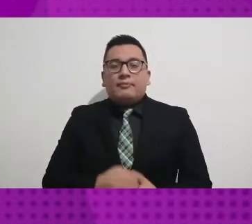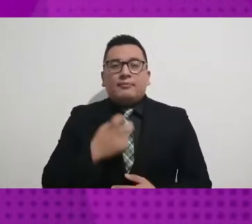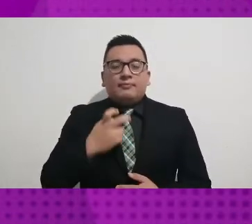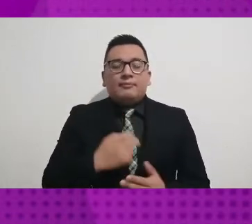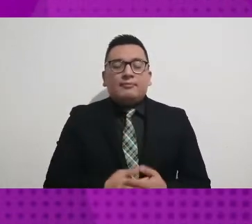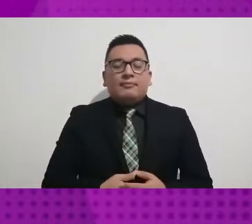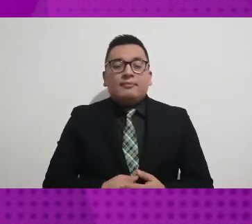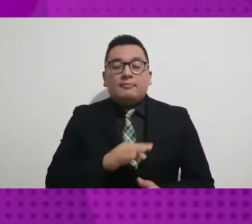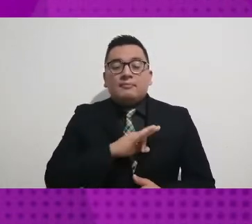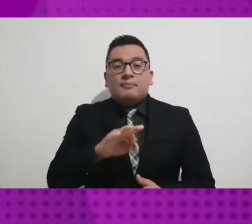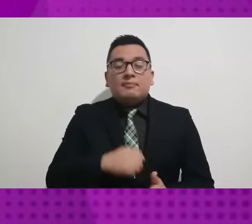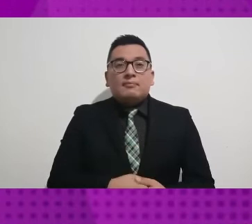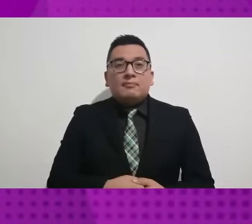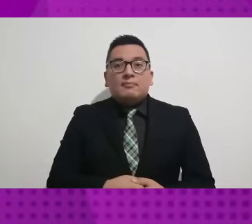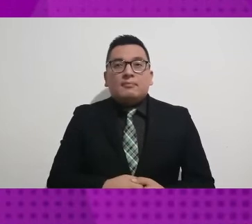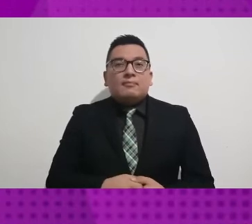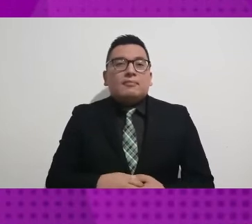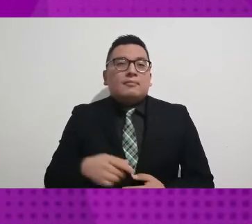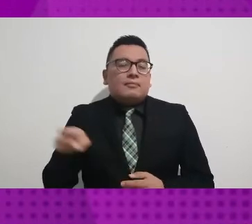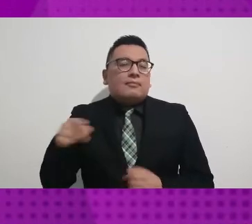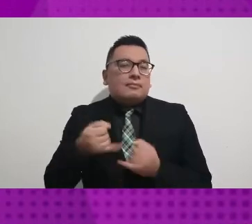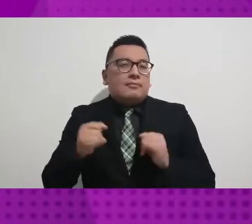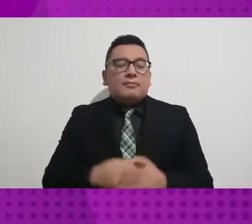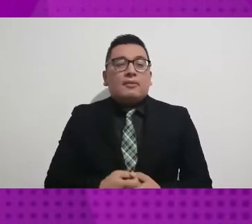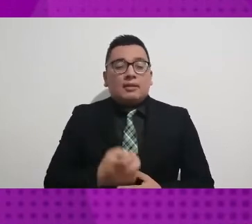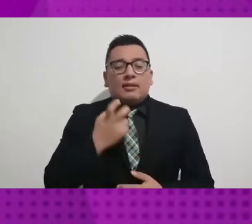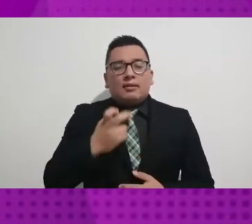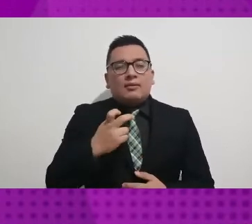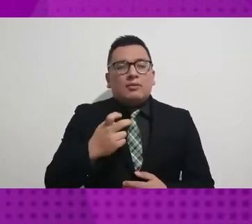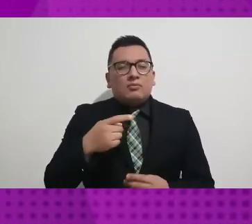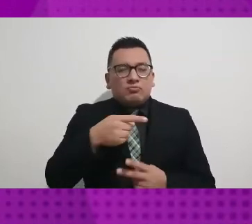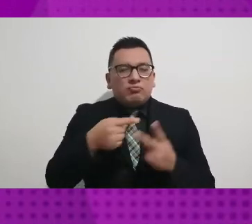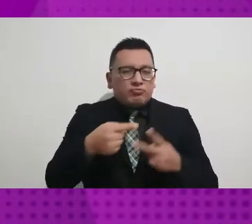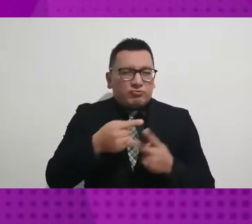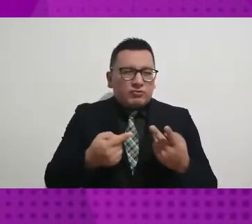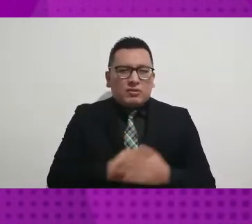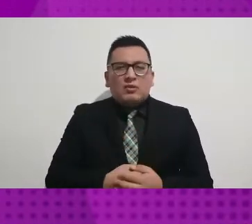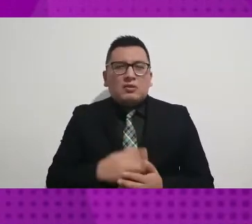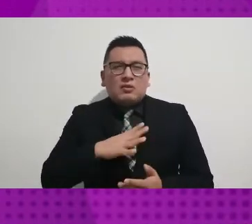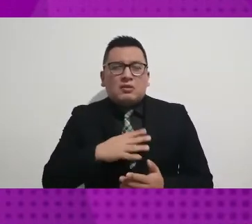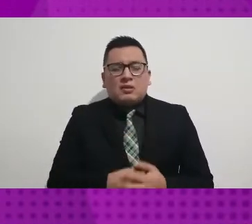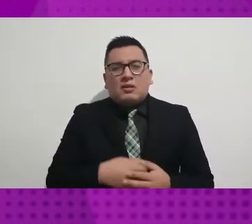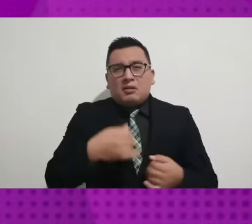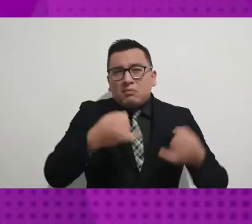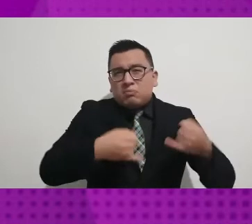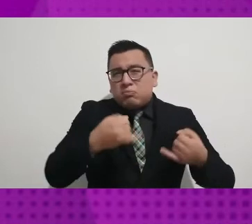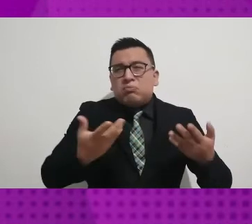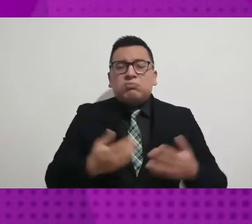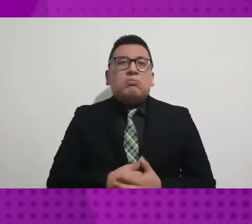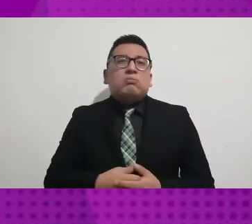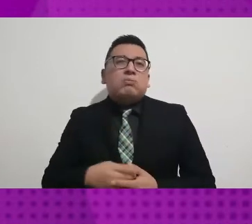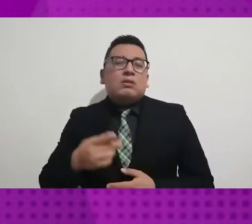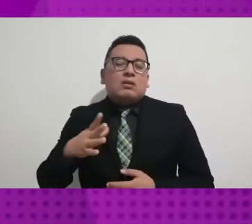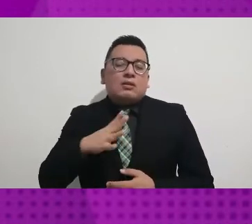recopilación de firmas, y eso a su vez posibilita la candidatura independiente. Entonces, esas dos variantes, legislador, o